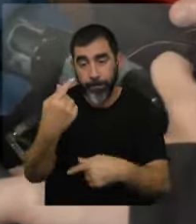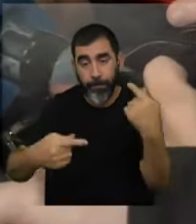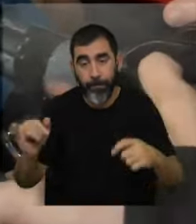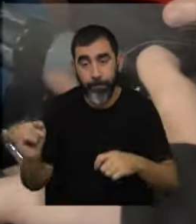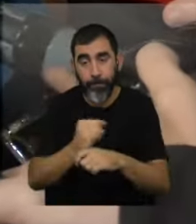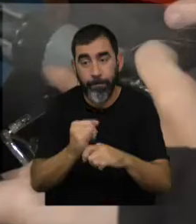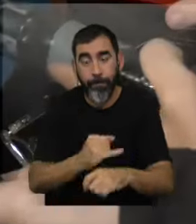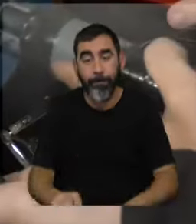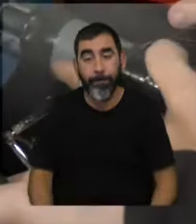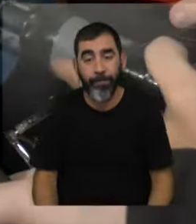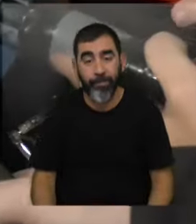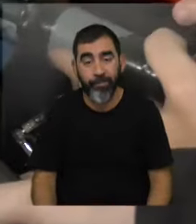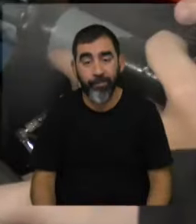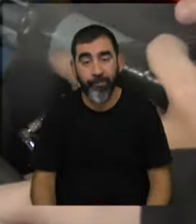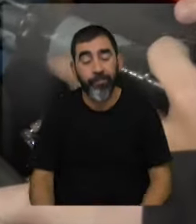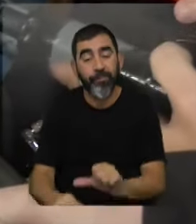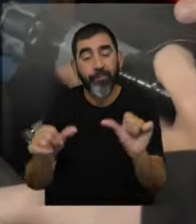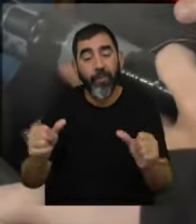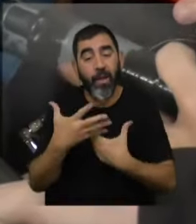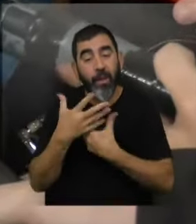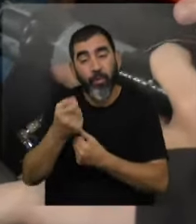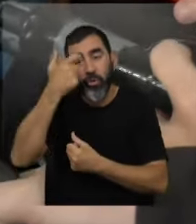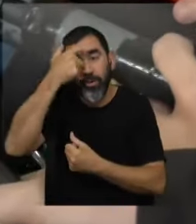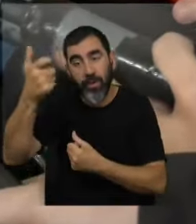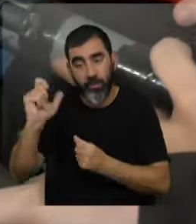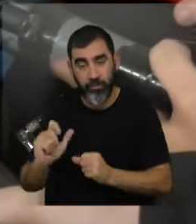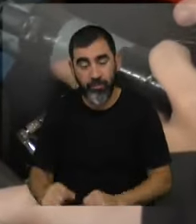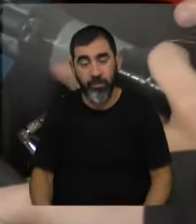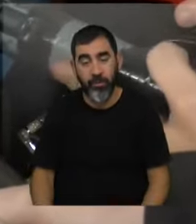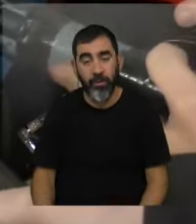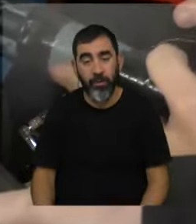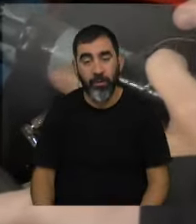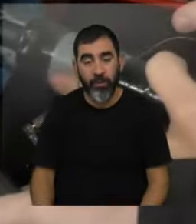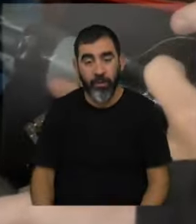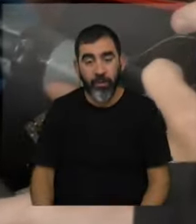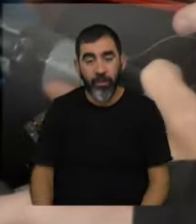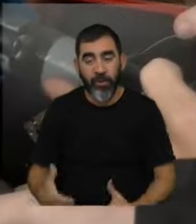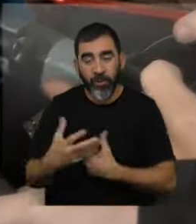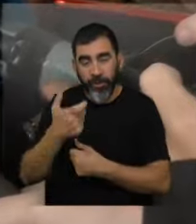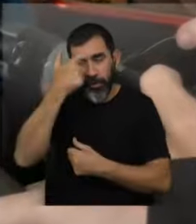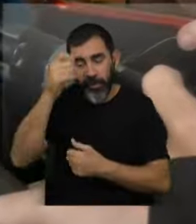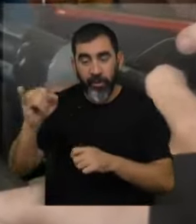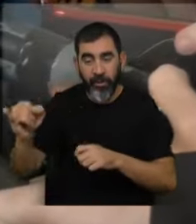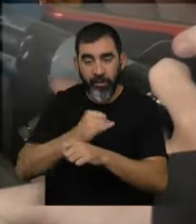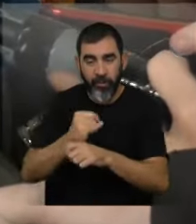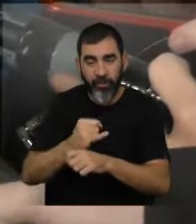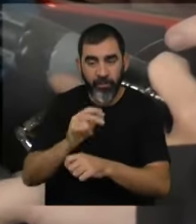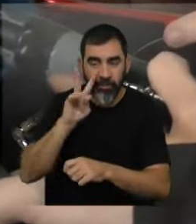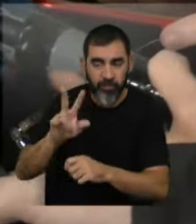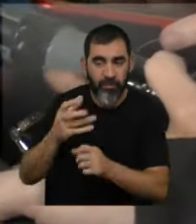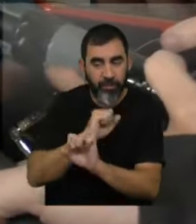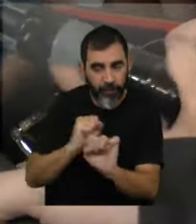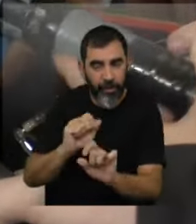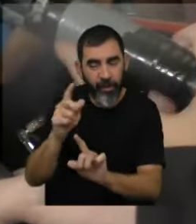instituciones y lo que se hace Es un apoyo técnico un apoyo técnico a aquellas instituciones que nosotros vemos que